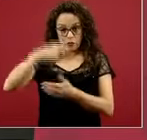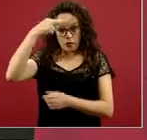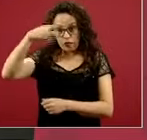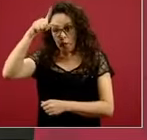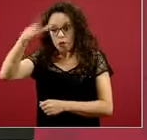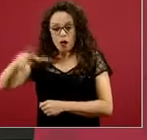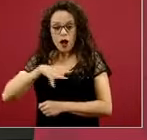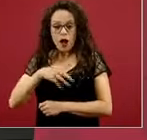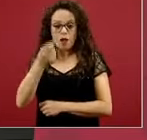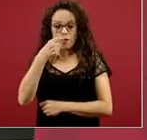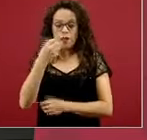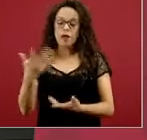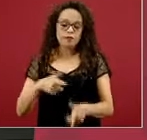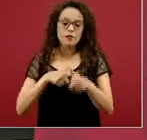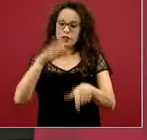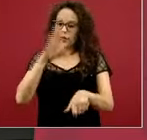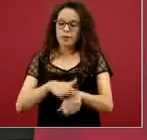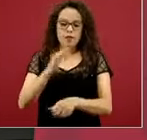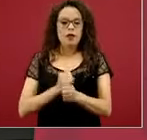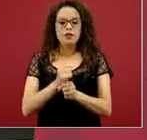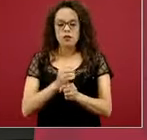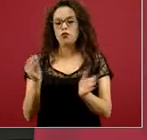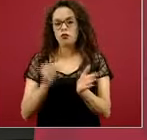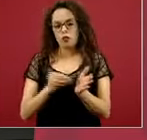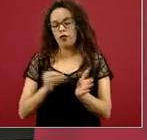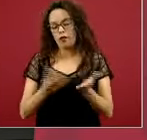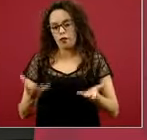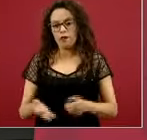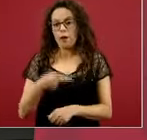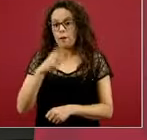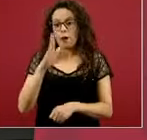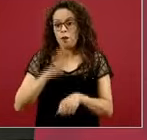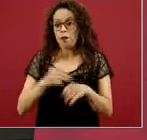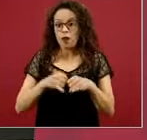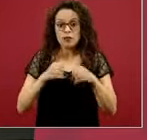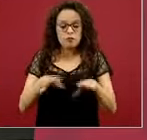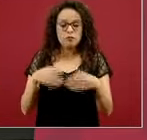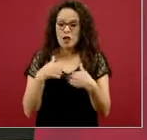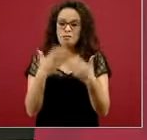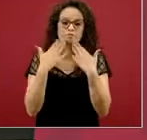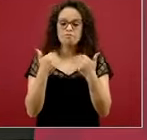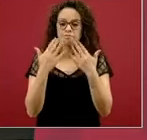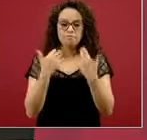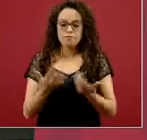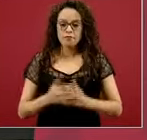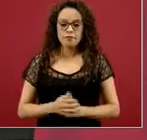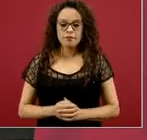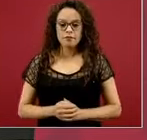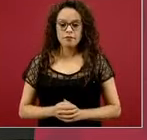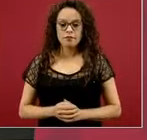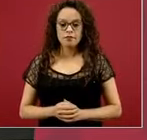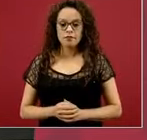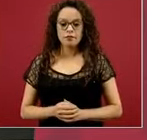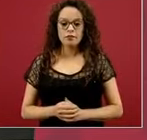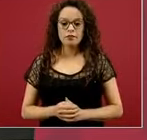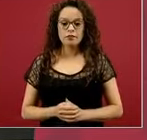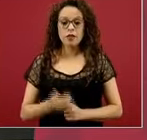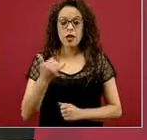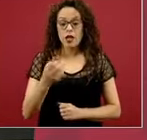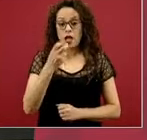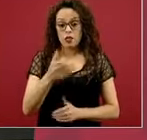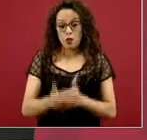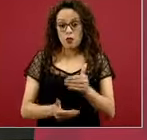pues se seguirá investigando, ¿no? Entonces no tengo más información sobre eso, ni tampoco sería pertinente porque es un proceso